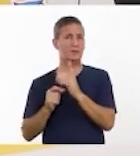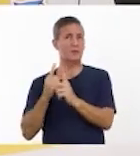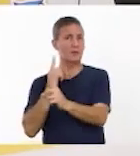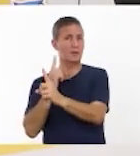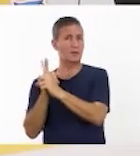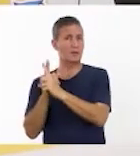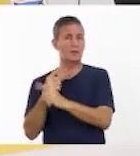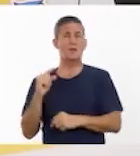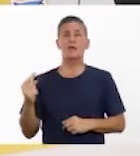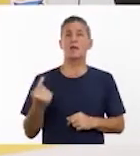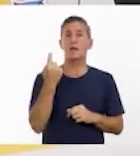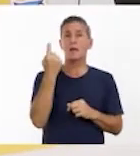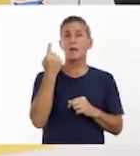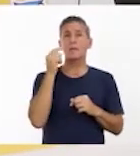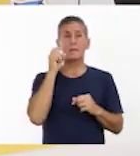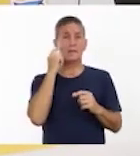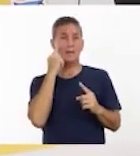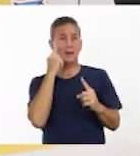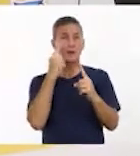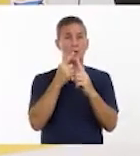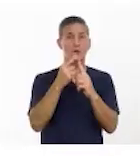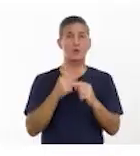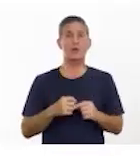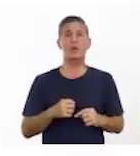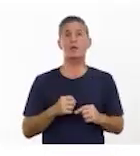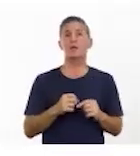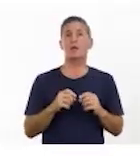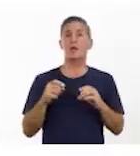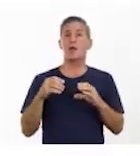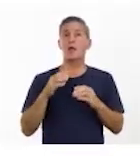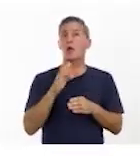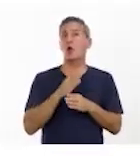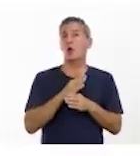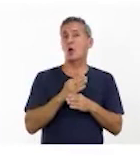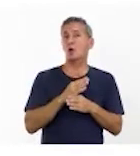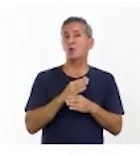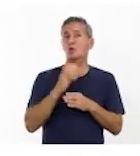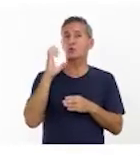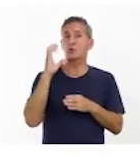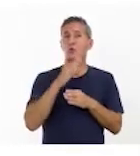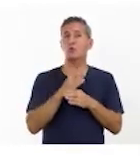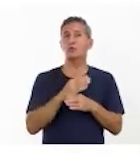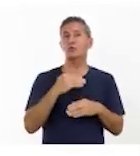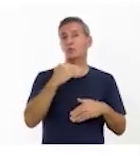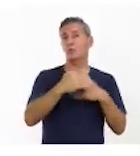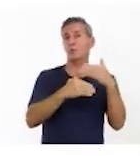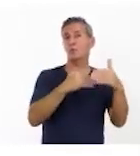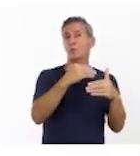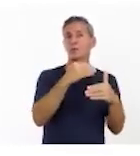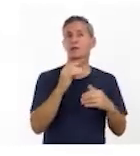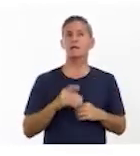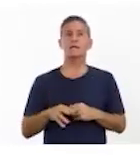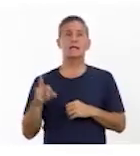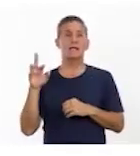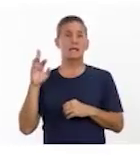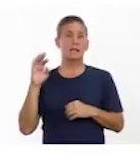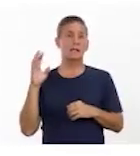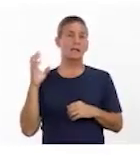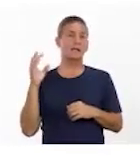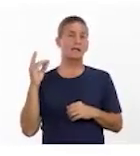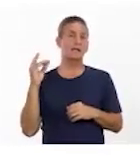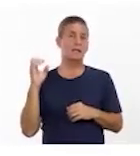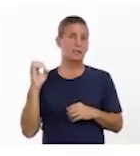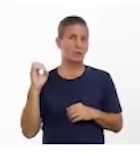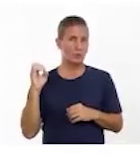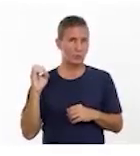por encuentro. Primer objetivo, aplicar los conceptos fundamentales sobre los procesos